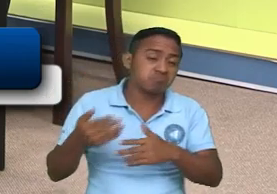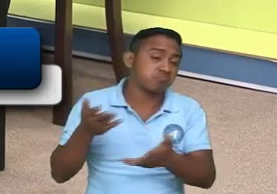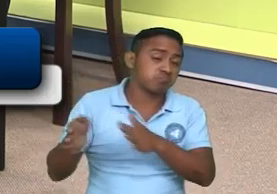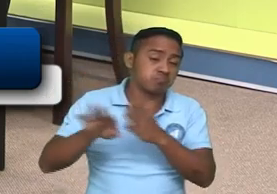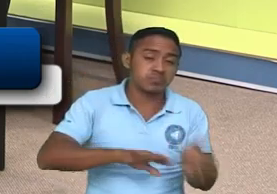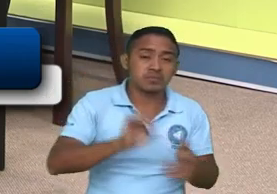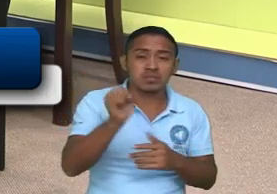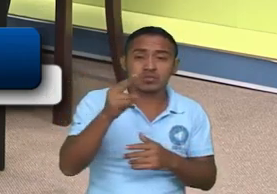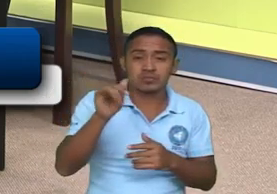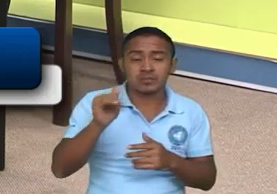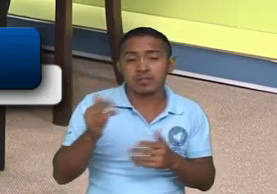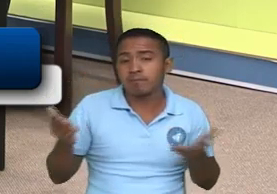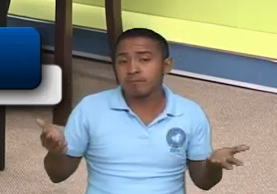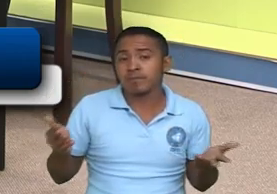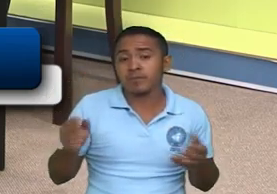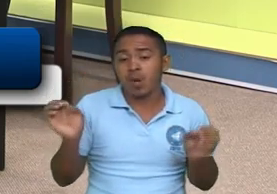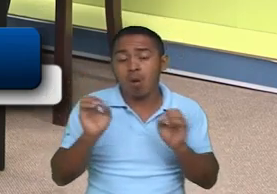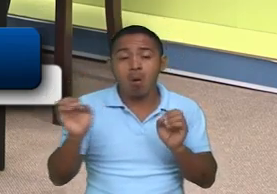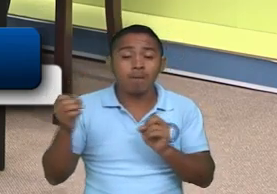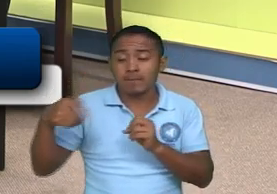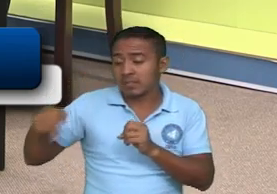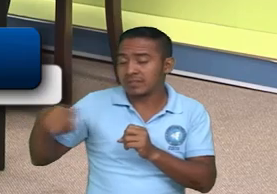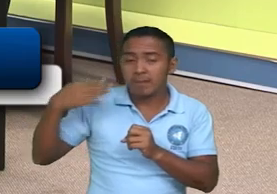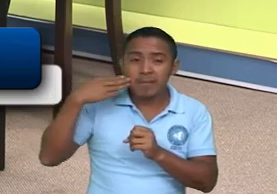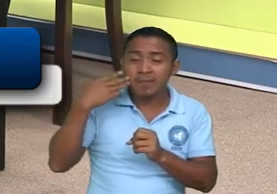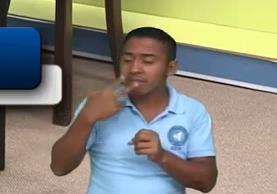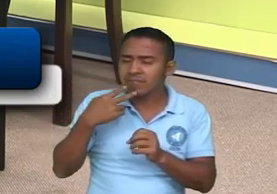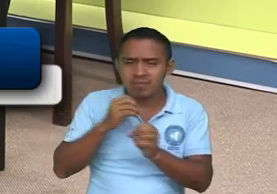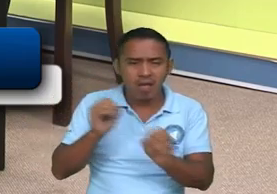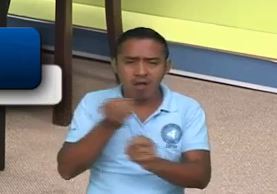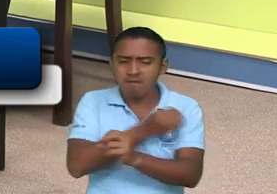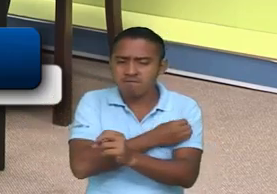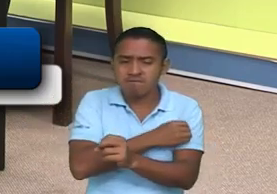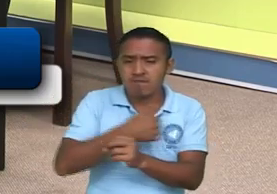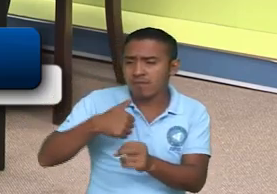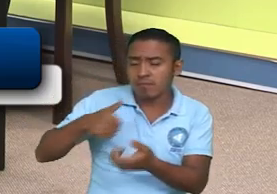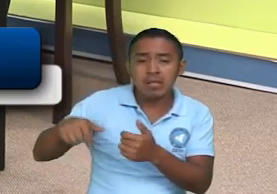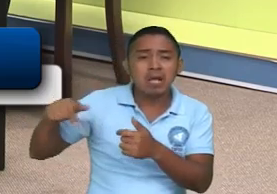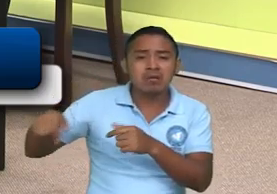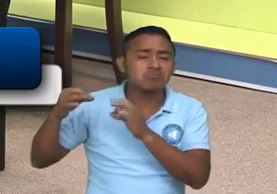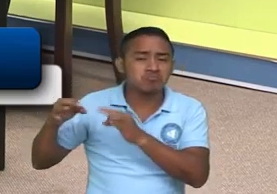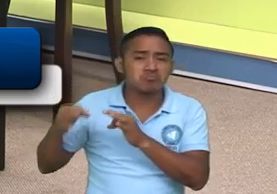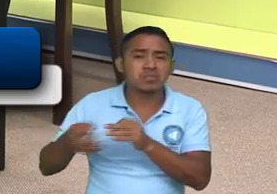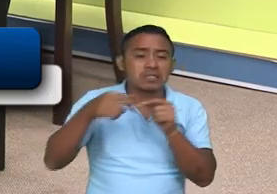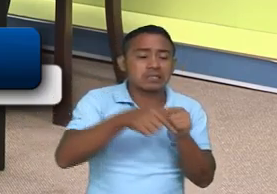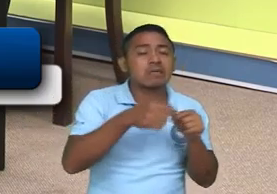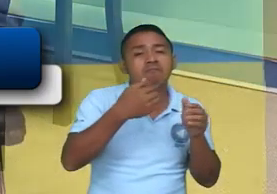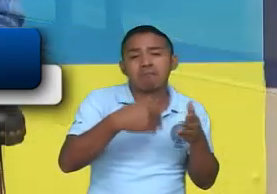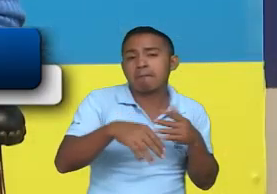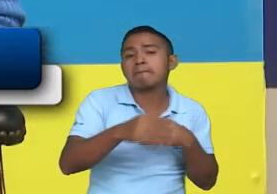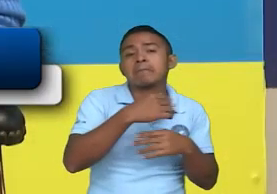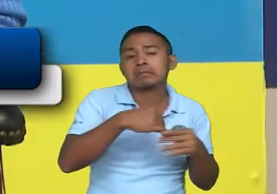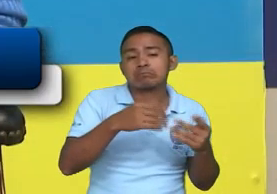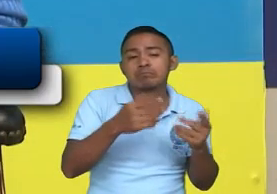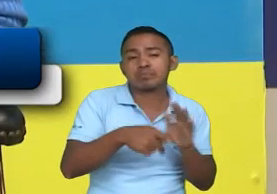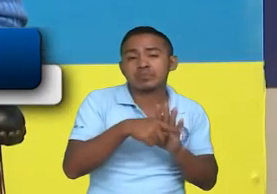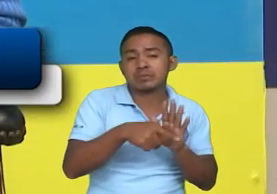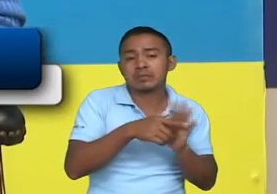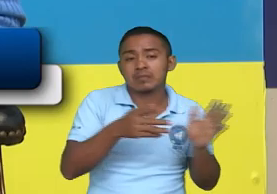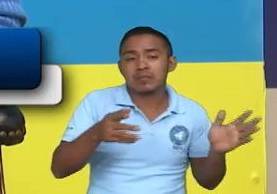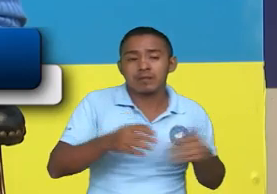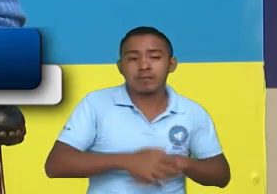es un factor negativo que influye de forma directa hasta 5 a 6.5 veces